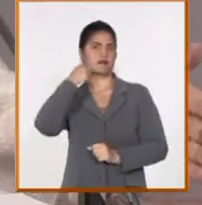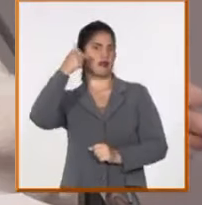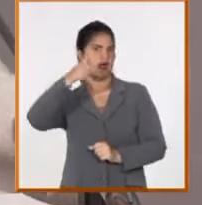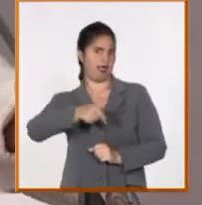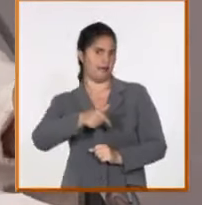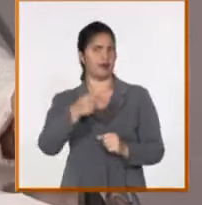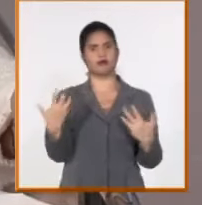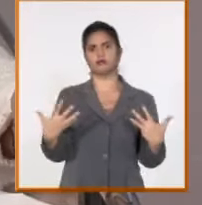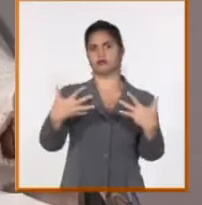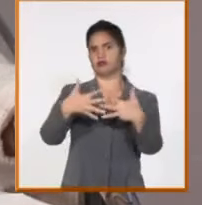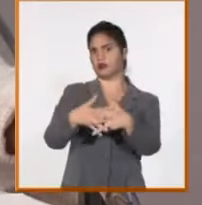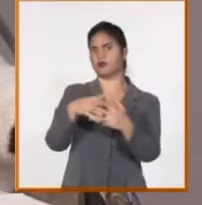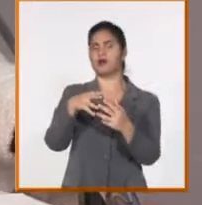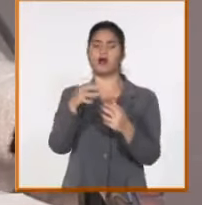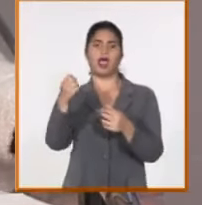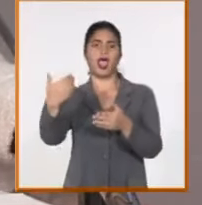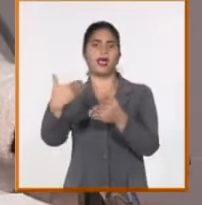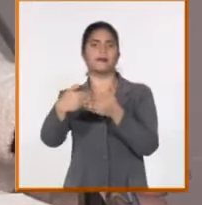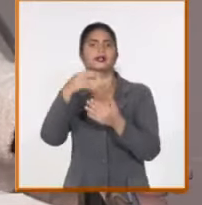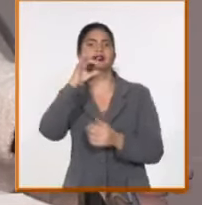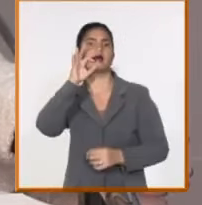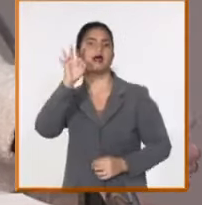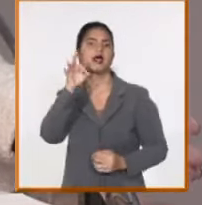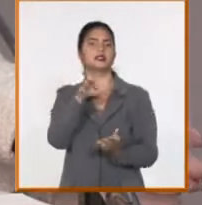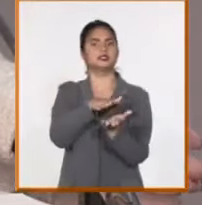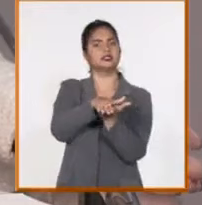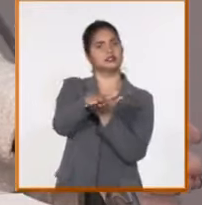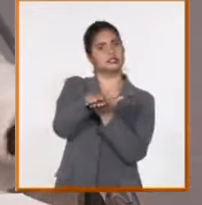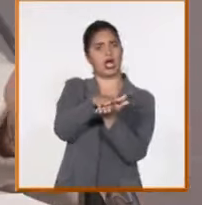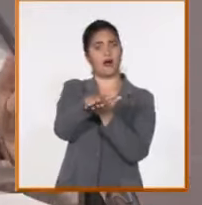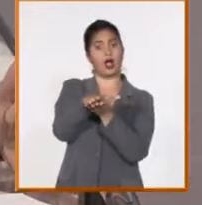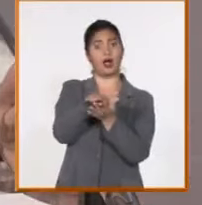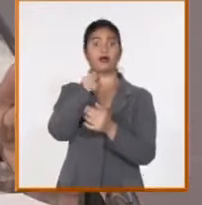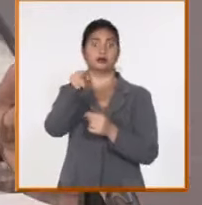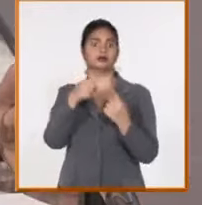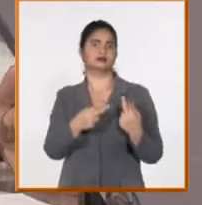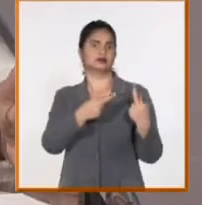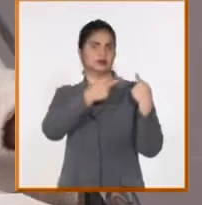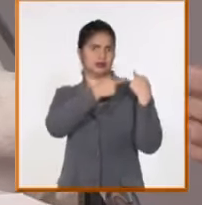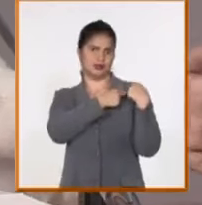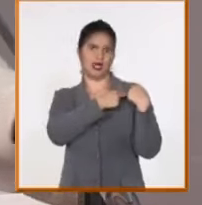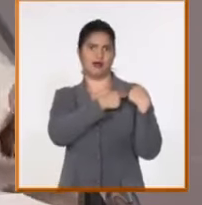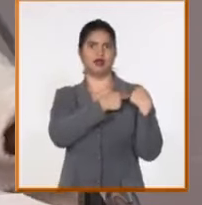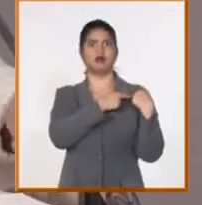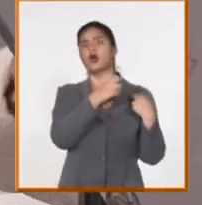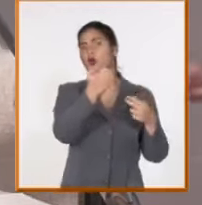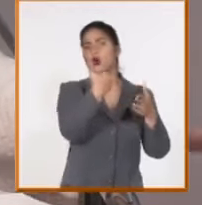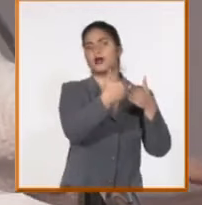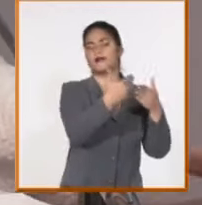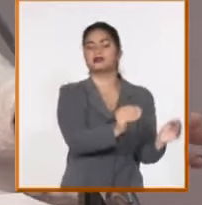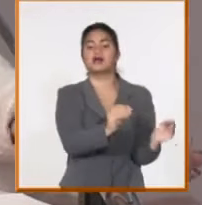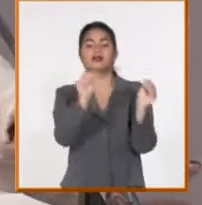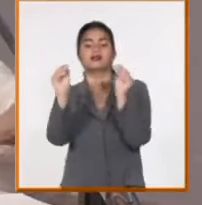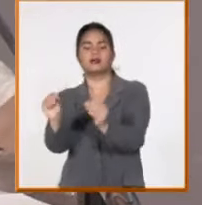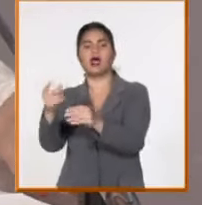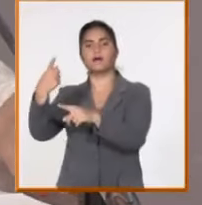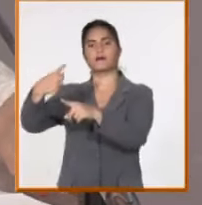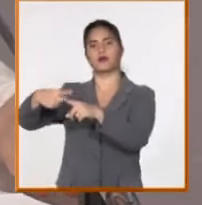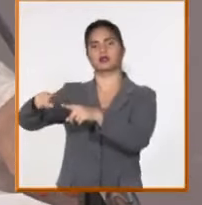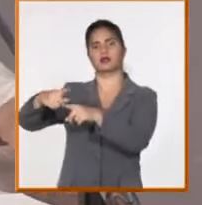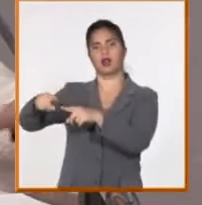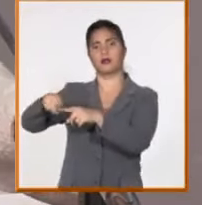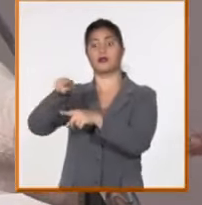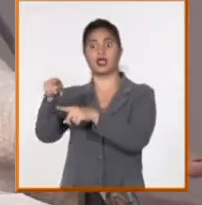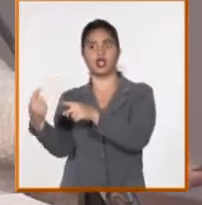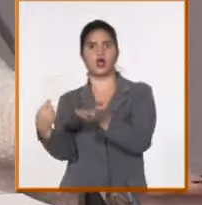tabacuba que asegura todas las materias primas de compacto Caribe y durero Caribe y a su vez se asegura el esquema